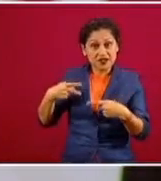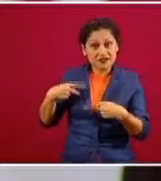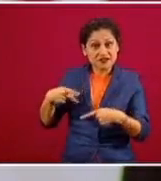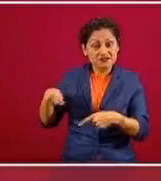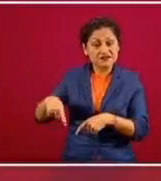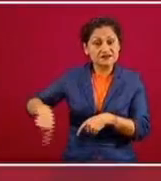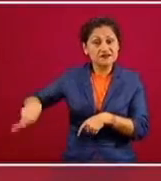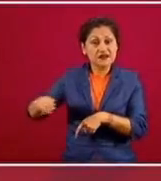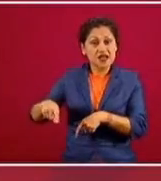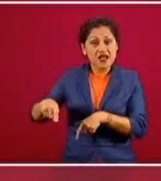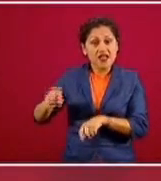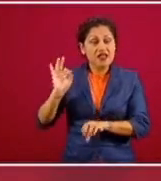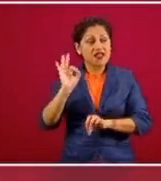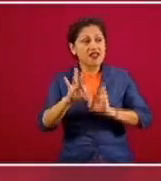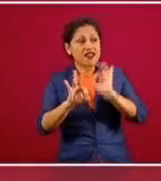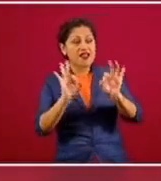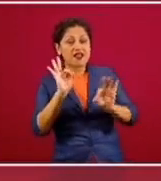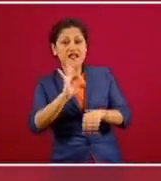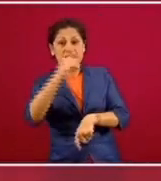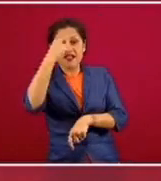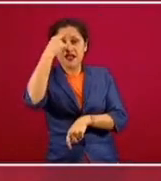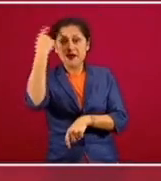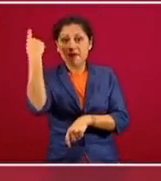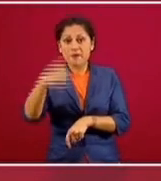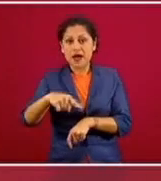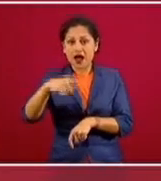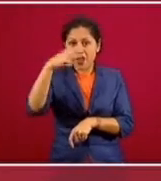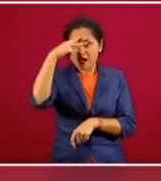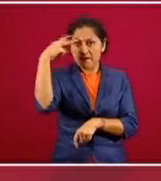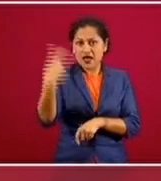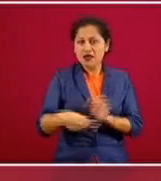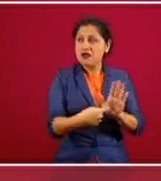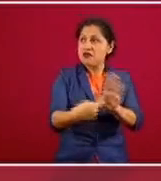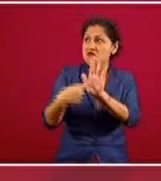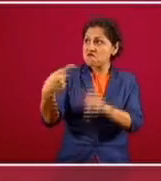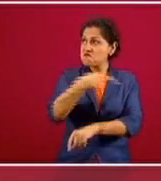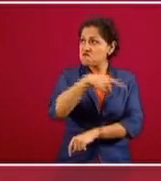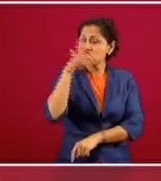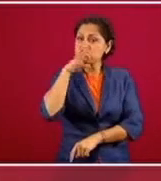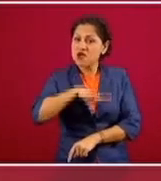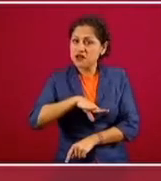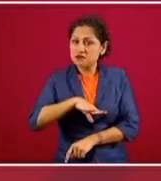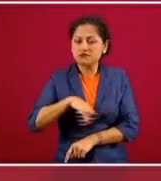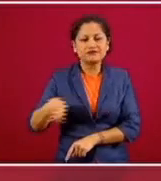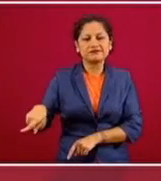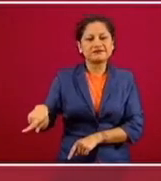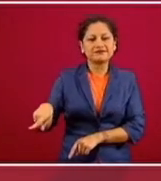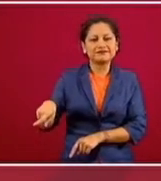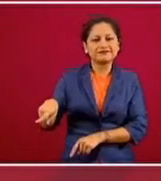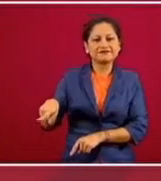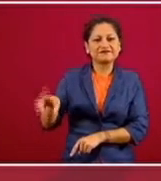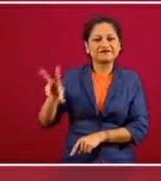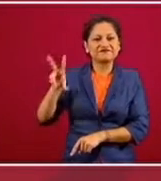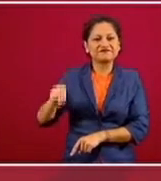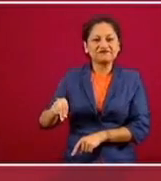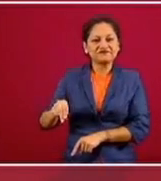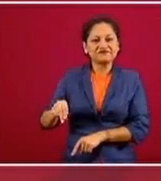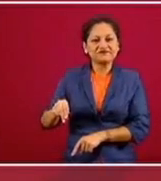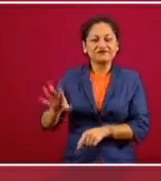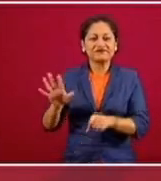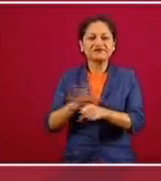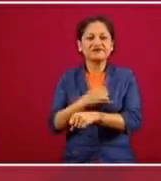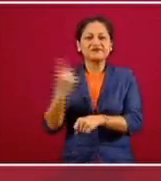desprestigiar a nuestro país y desprestigiar al gobierno. De editoriales en